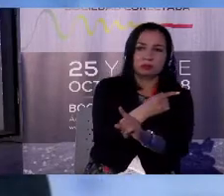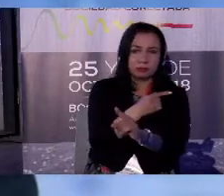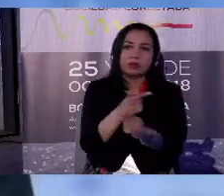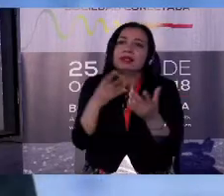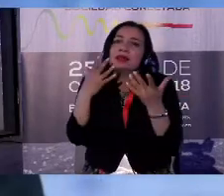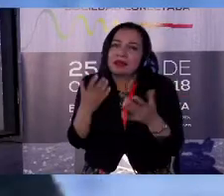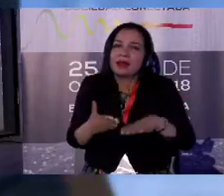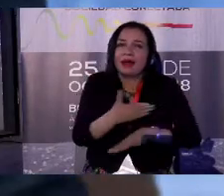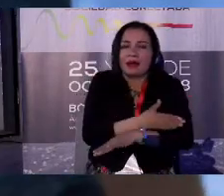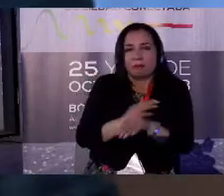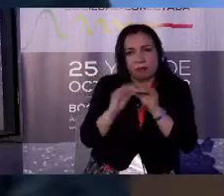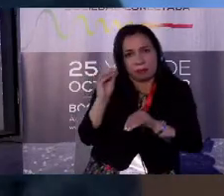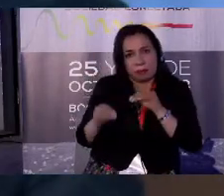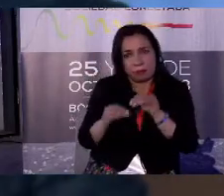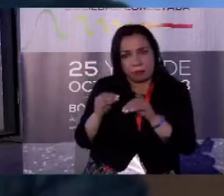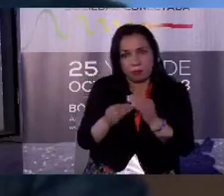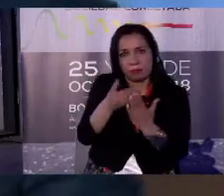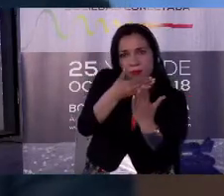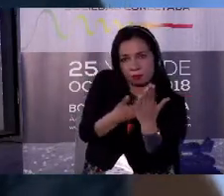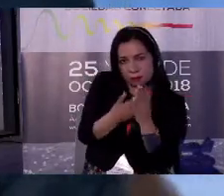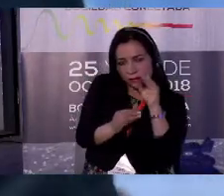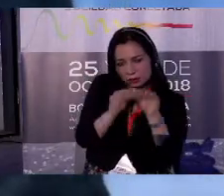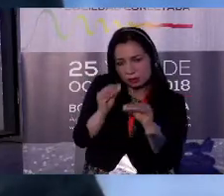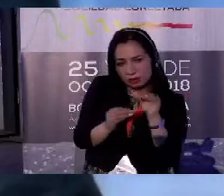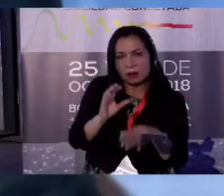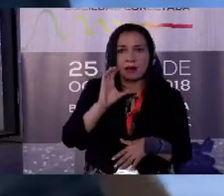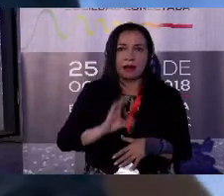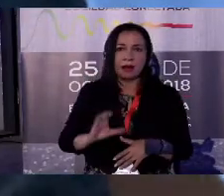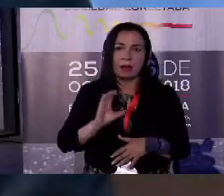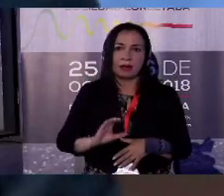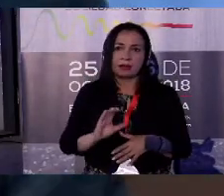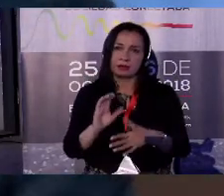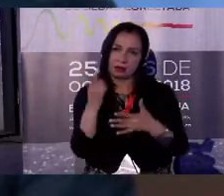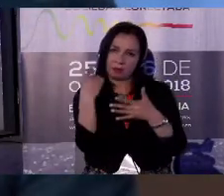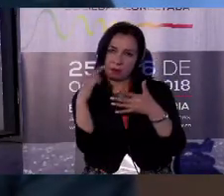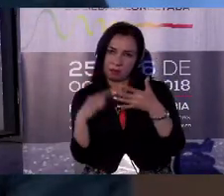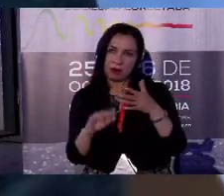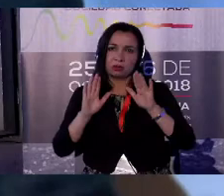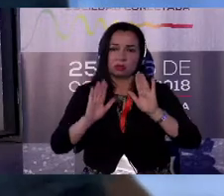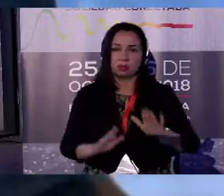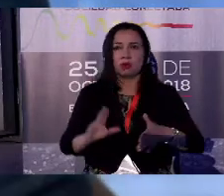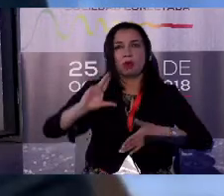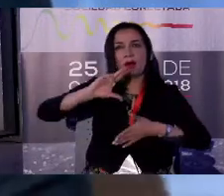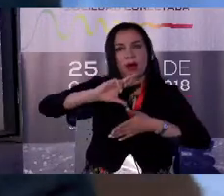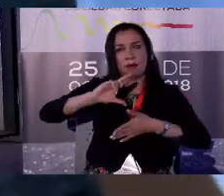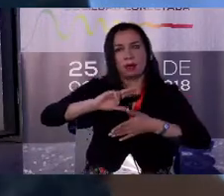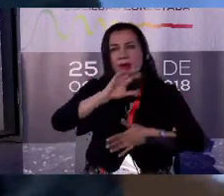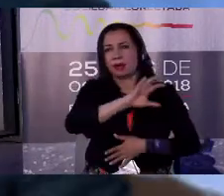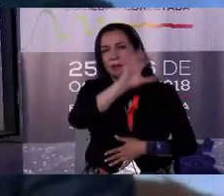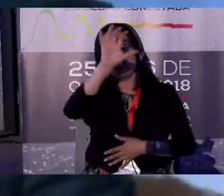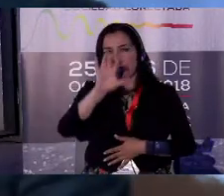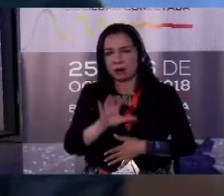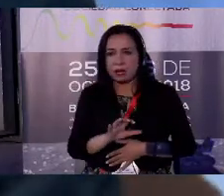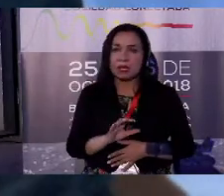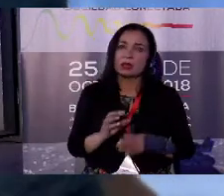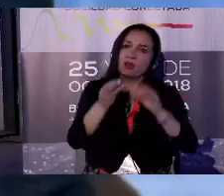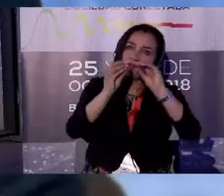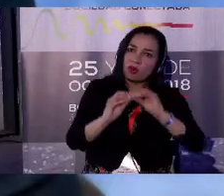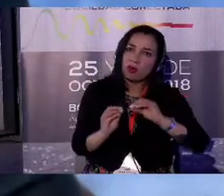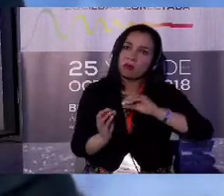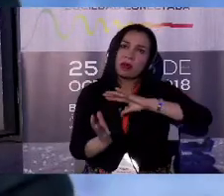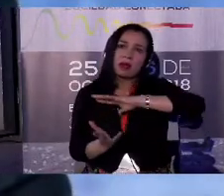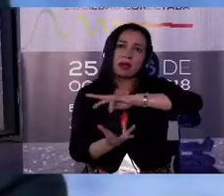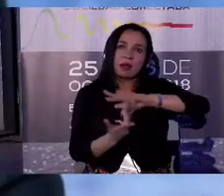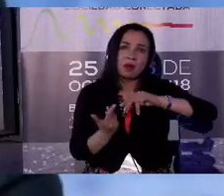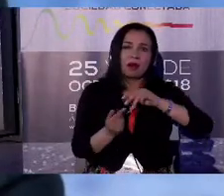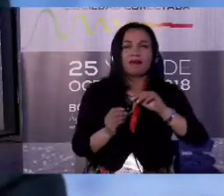su diseño las características particulares de América Latina, las características particulares de nuestros países, con su geografía y sobre todo con